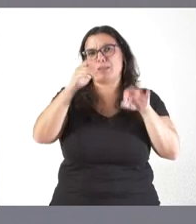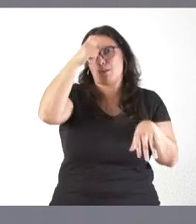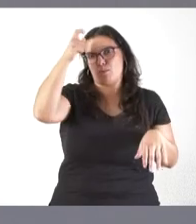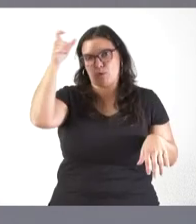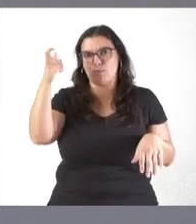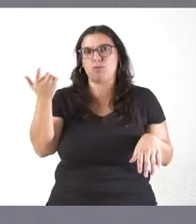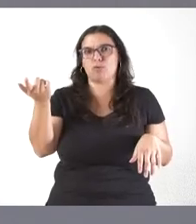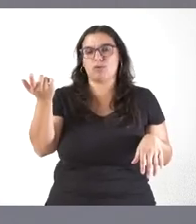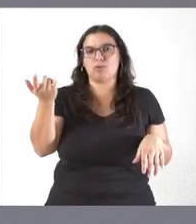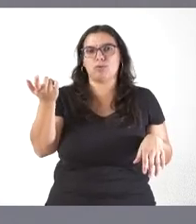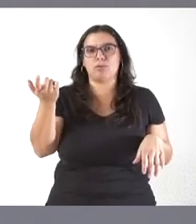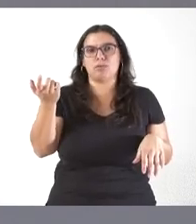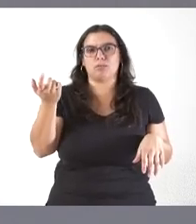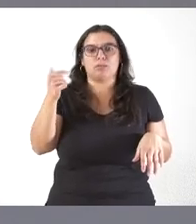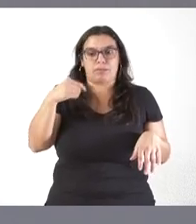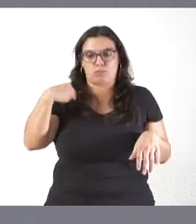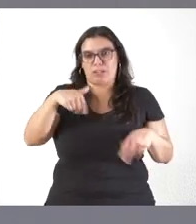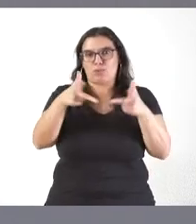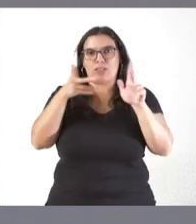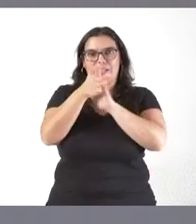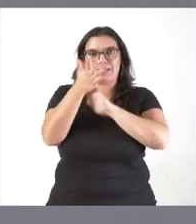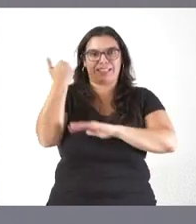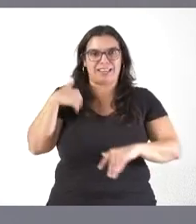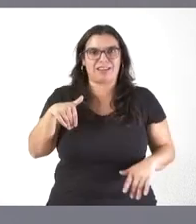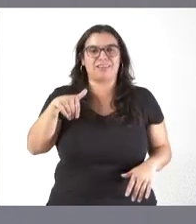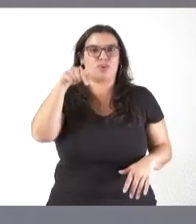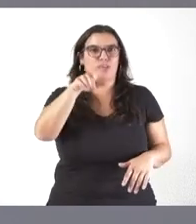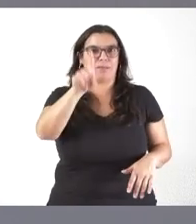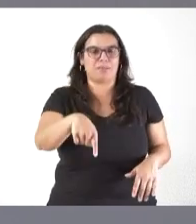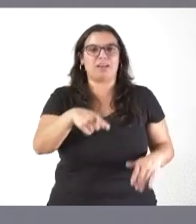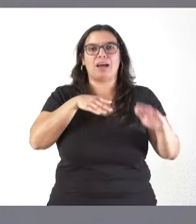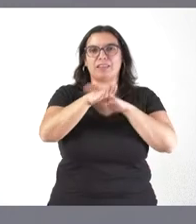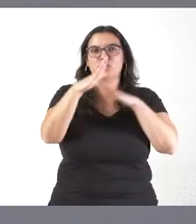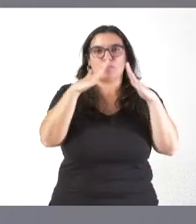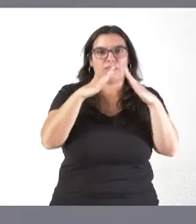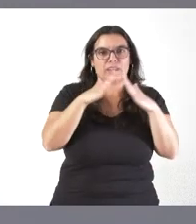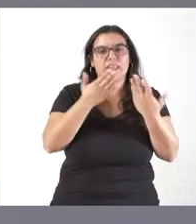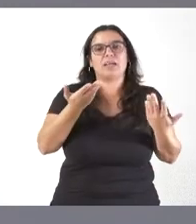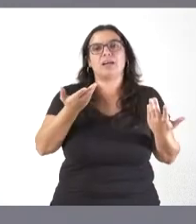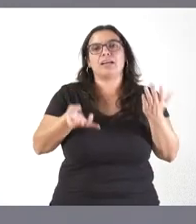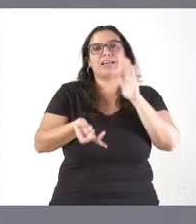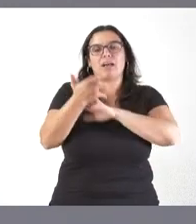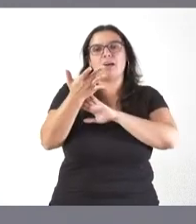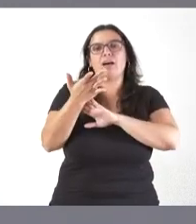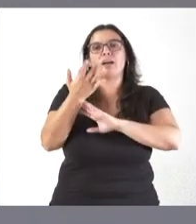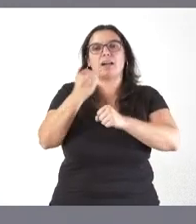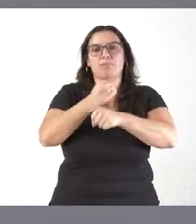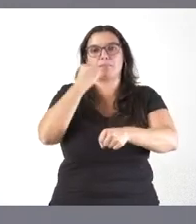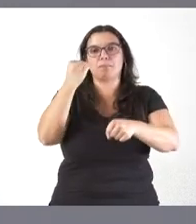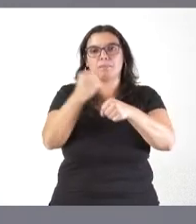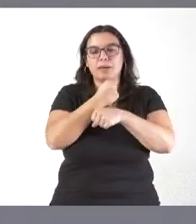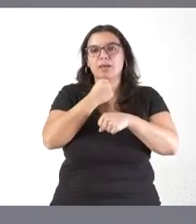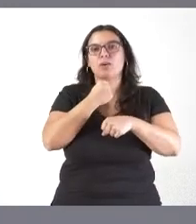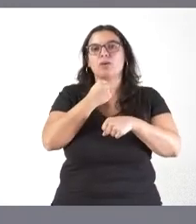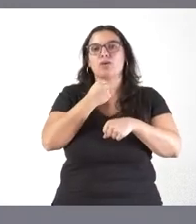y yo en esta propia rueda de prensa las he citado el acceso a la vivienda en la creación de empleo en